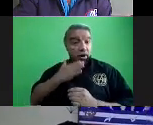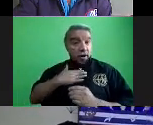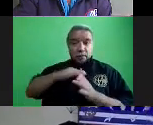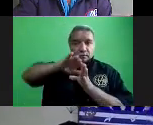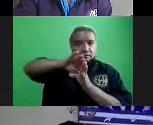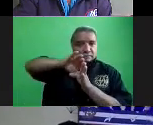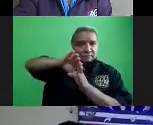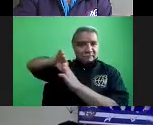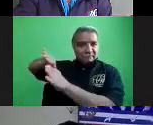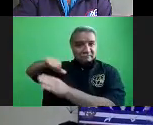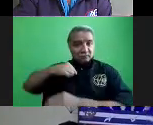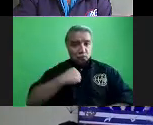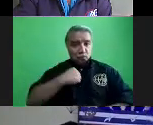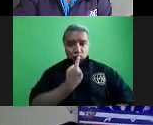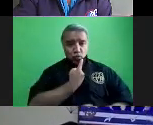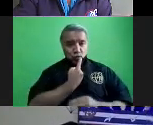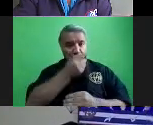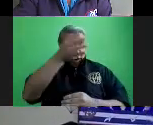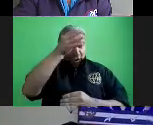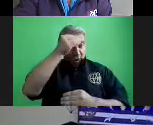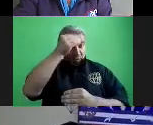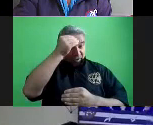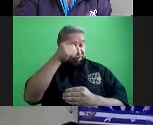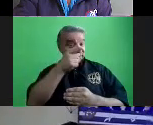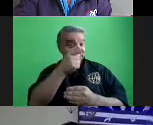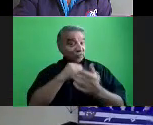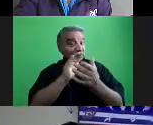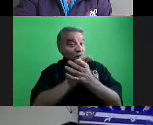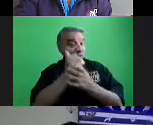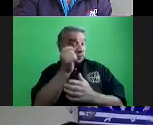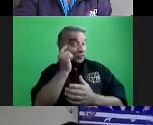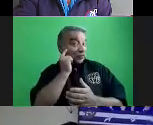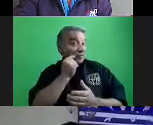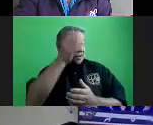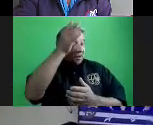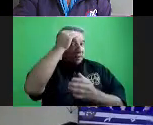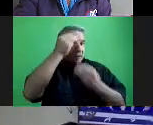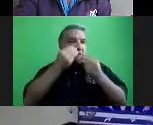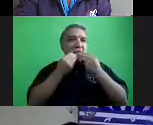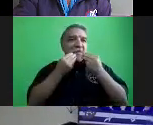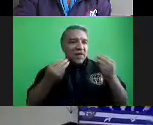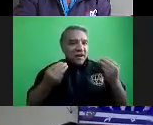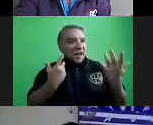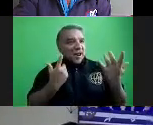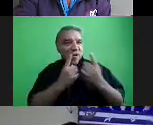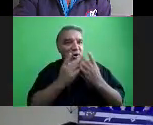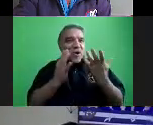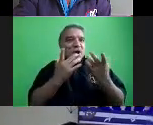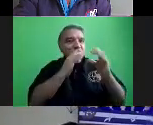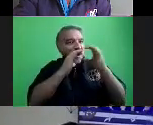hombre responsable. Y también su mamá y su papá están aparte. Él solito se ha hecho cargo de su